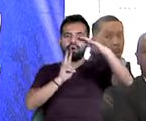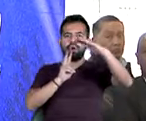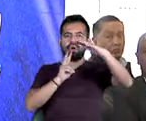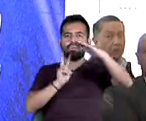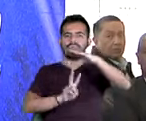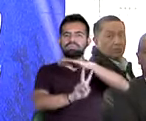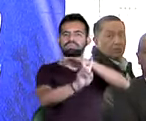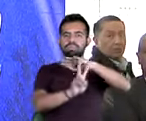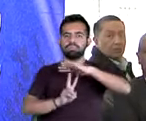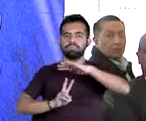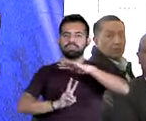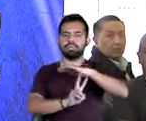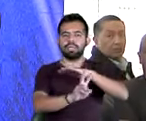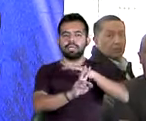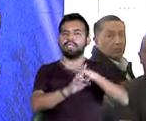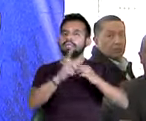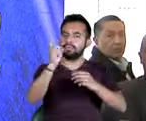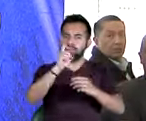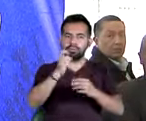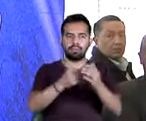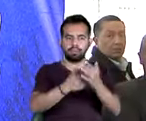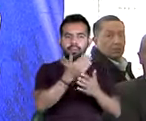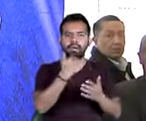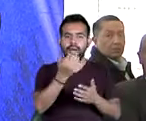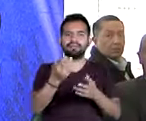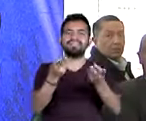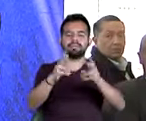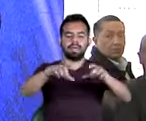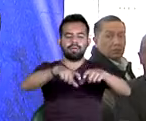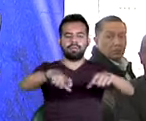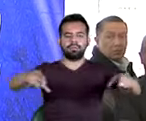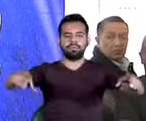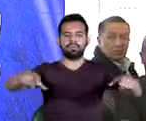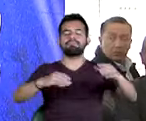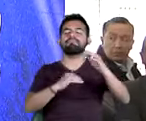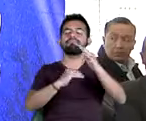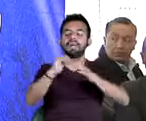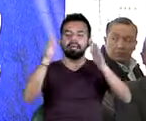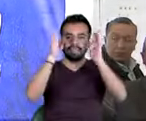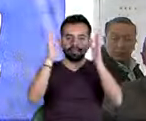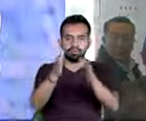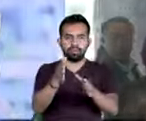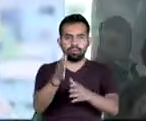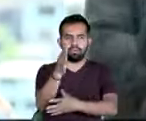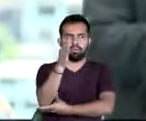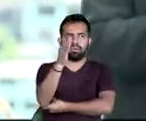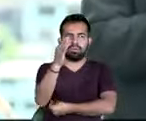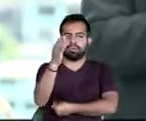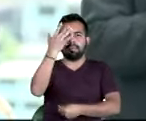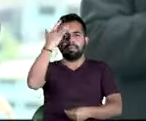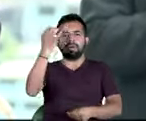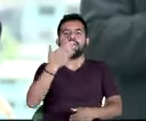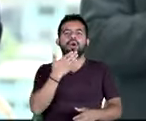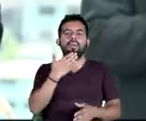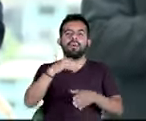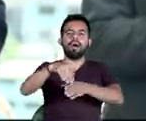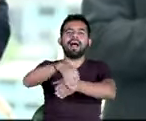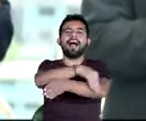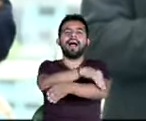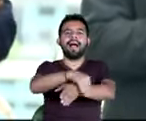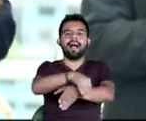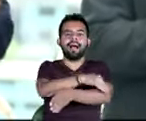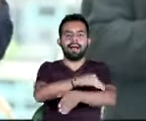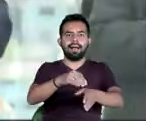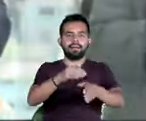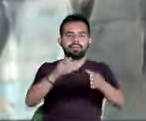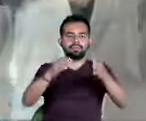Este es un tema fundamental. Segundo, peatones. Y esto supone una intervención más de obra pública. No puede ser que las calles estén pensadas para los autos, no